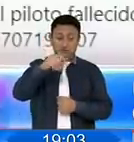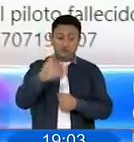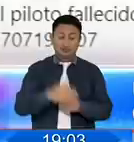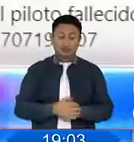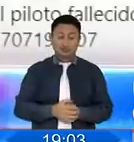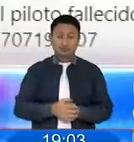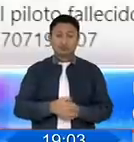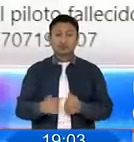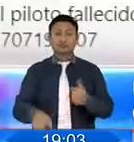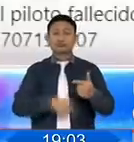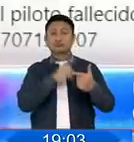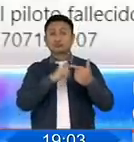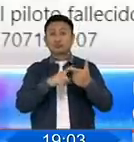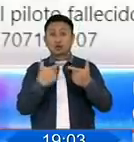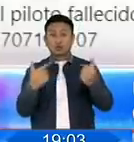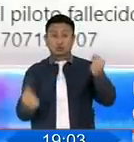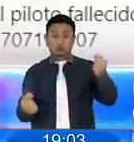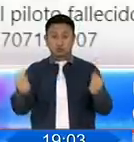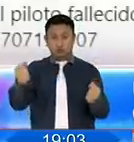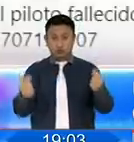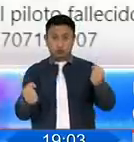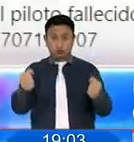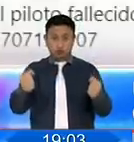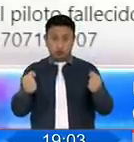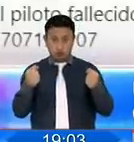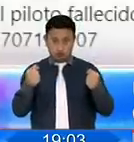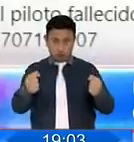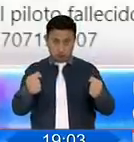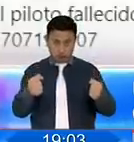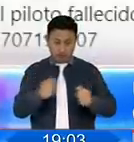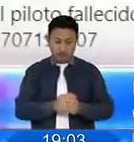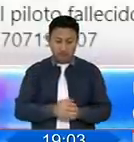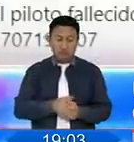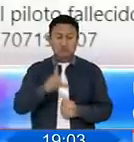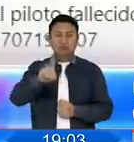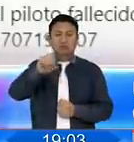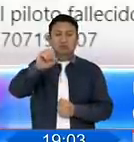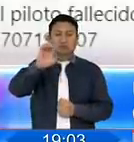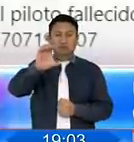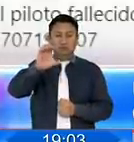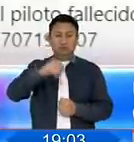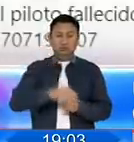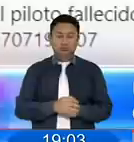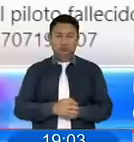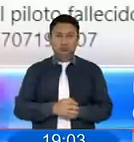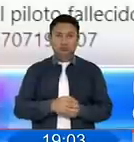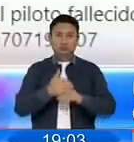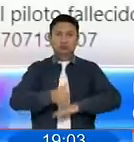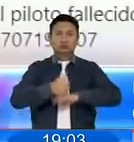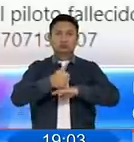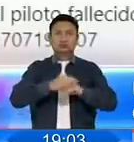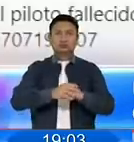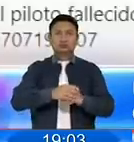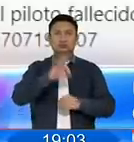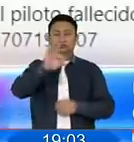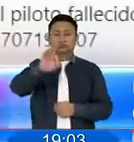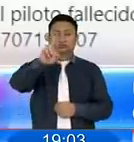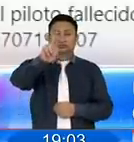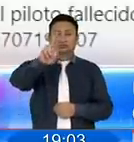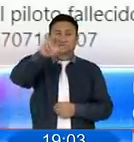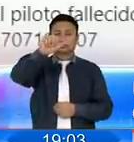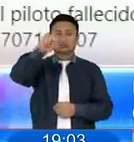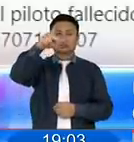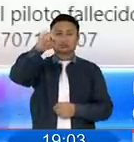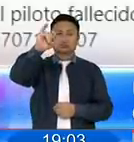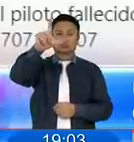titular, registrado también en la Dirección de Aviación Civil y en la póliza de seguro, es el capitán Franklin Sarmiento, el mismo que se encuentra